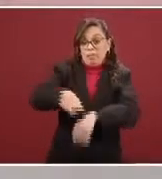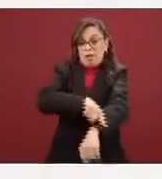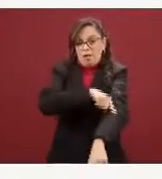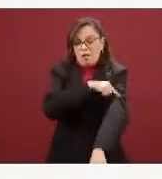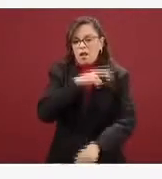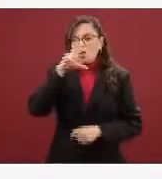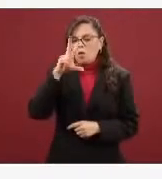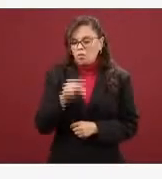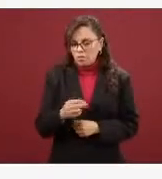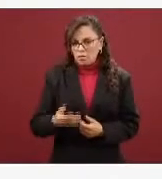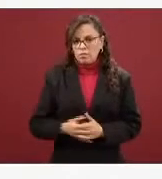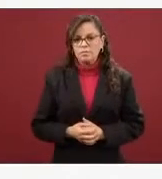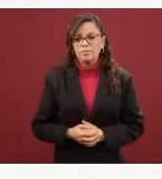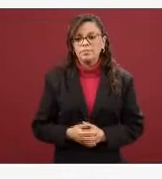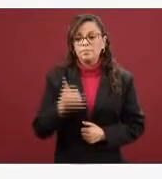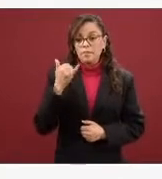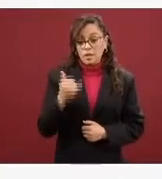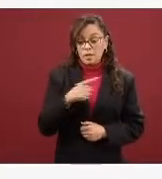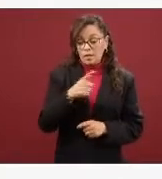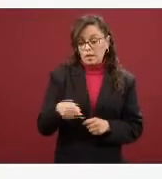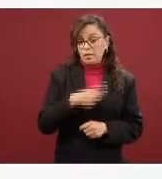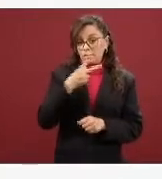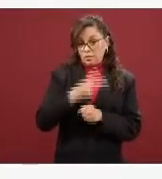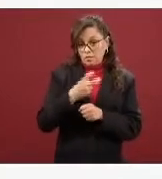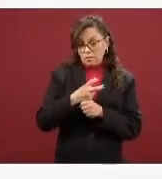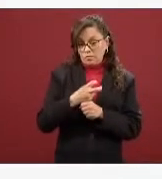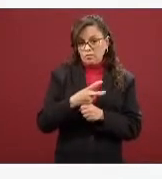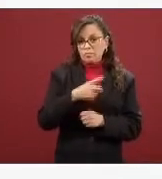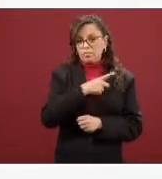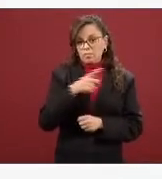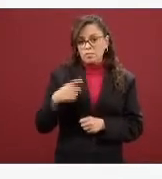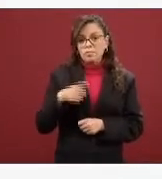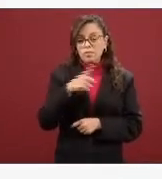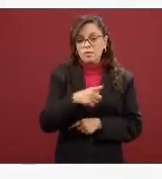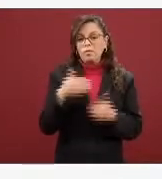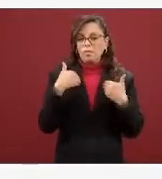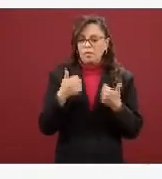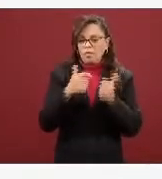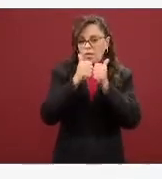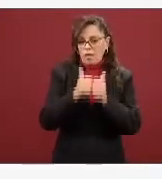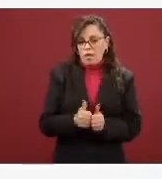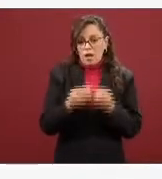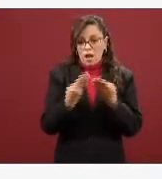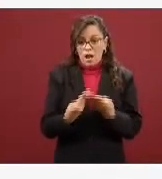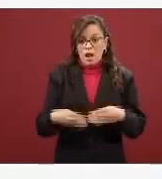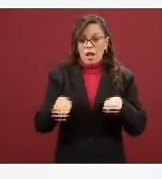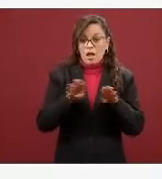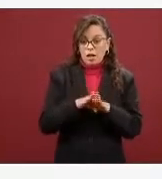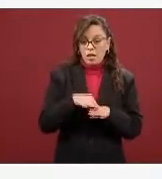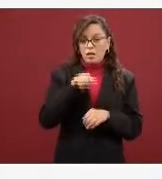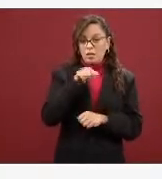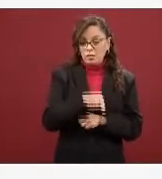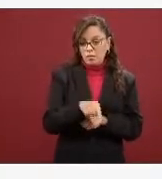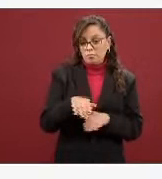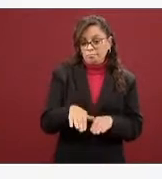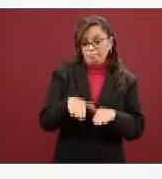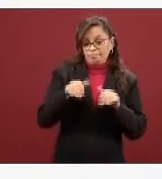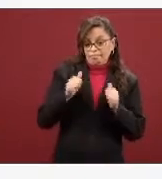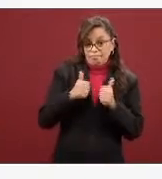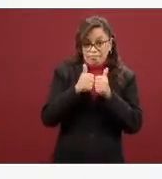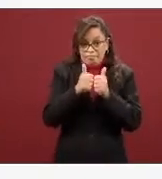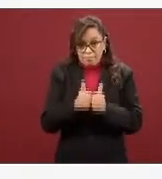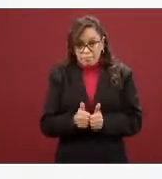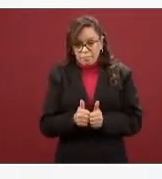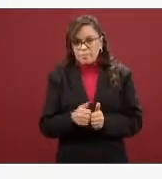segunda es reconocer que mantenernos en casa y realizar estas medidas de distanciamiento y de aislamiento es